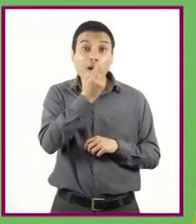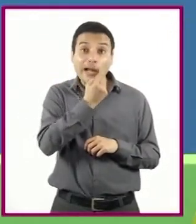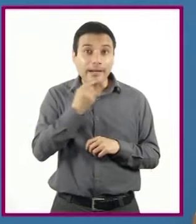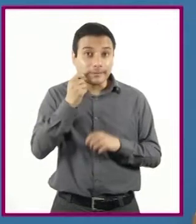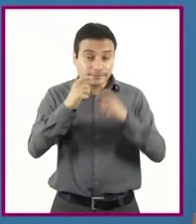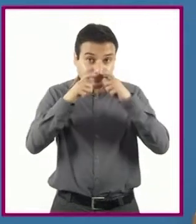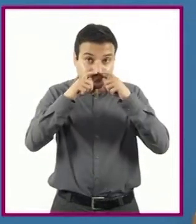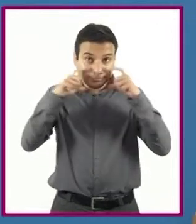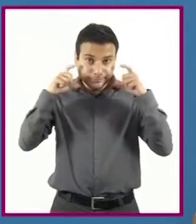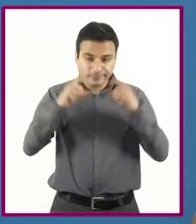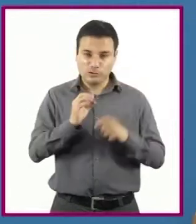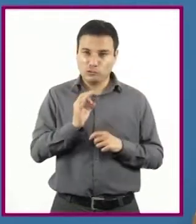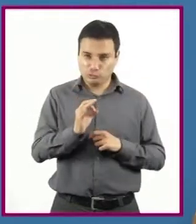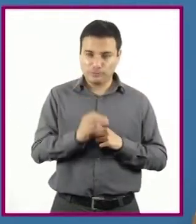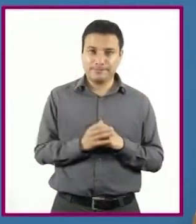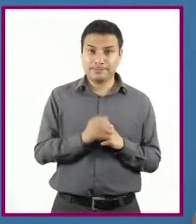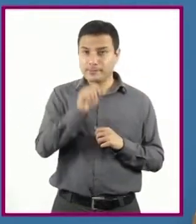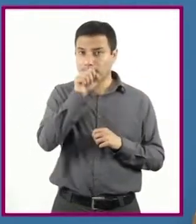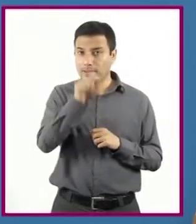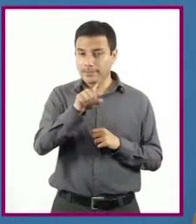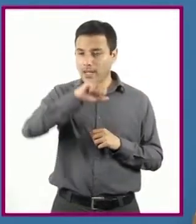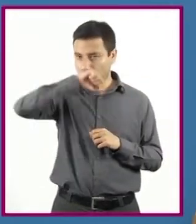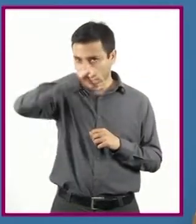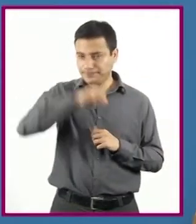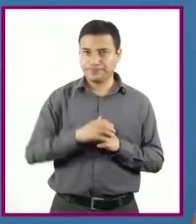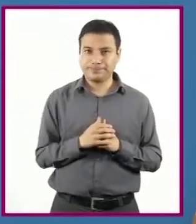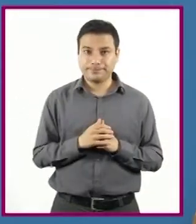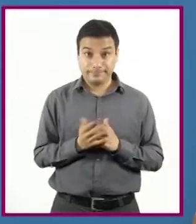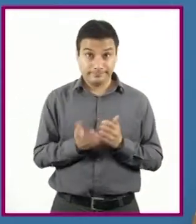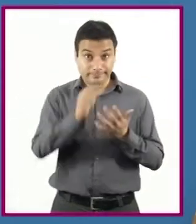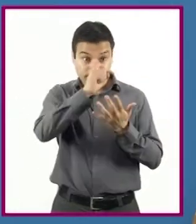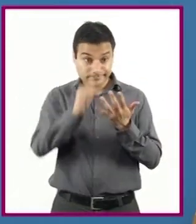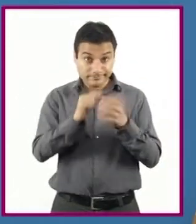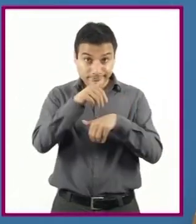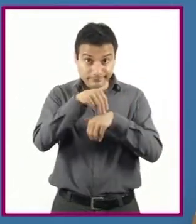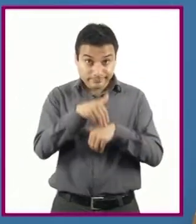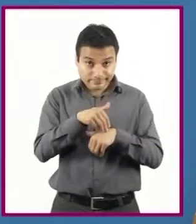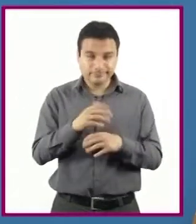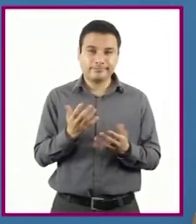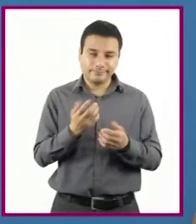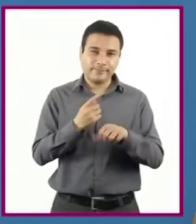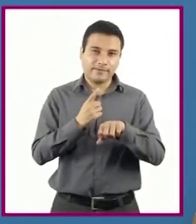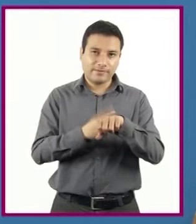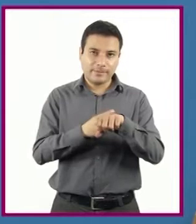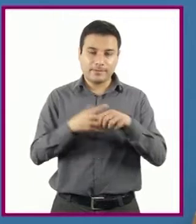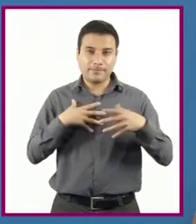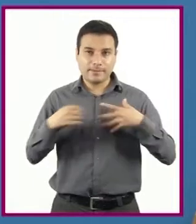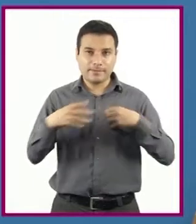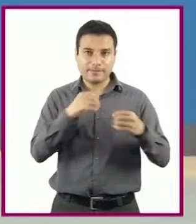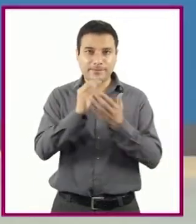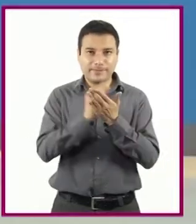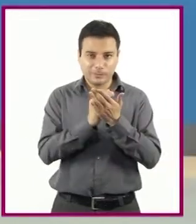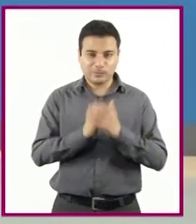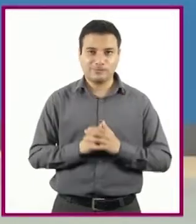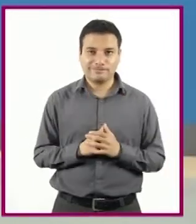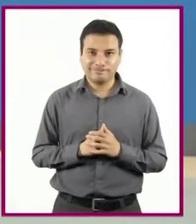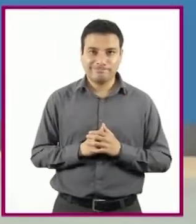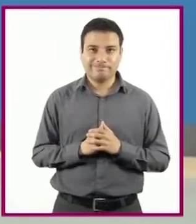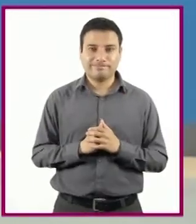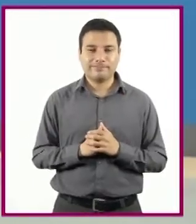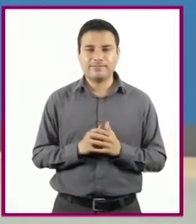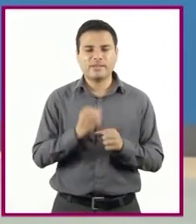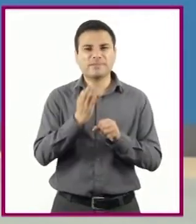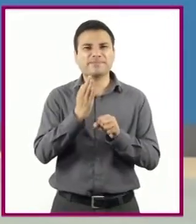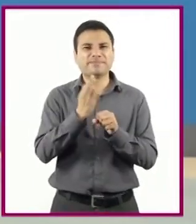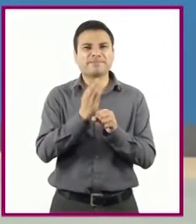boca. Y realizar el estornudo de etiqueta. De esta forma, contribuimos a prevenir el contagio. El propósito